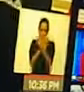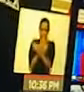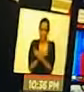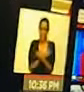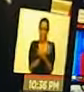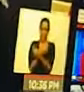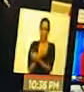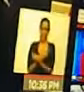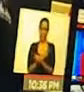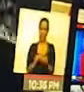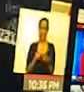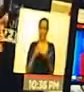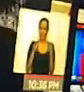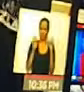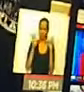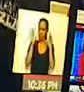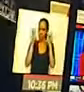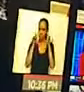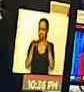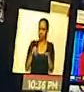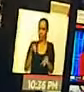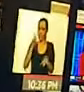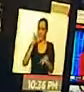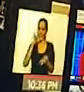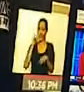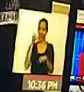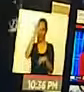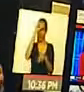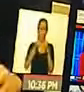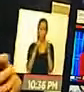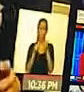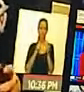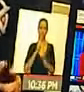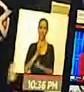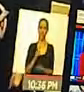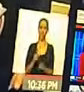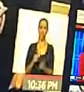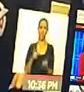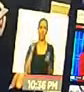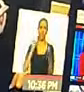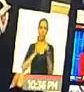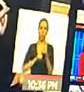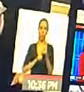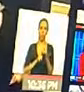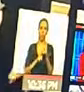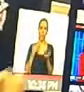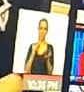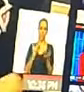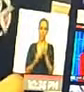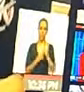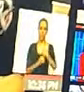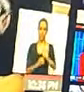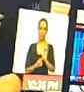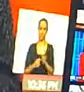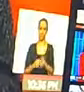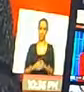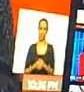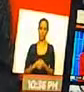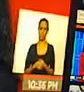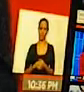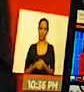parca a mi Insta Live y no sé cómo responder. Y mi esposa me deja al descubierto. Yo pudiera decir cosas